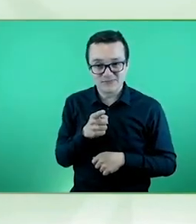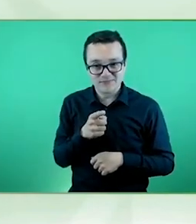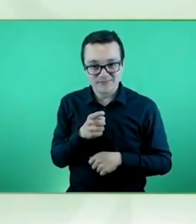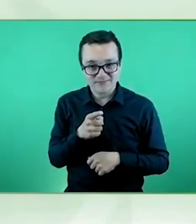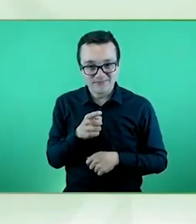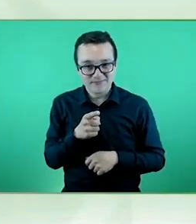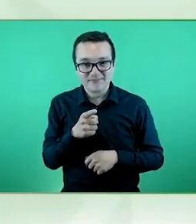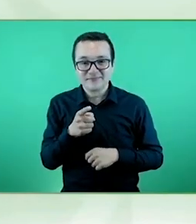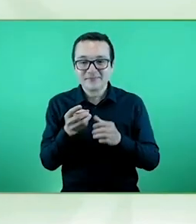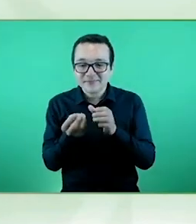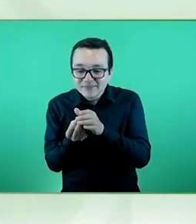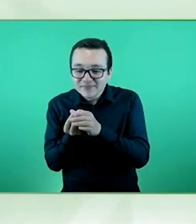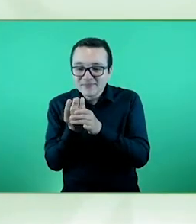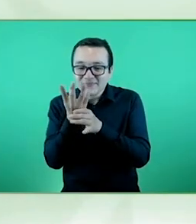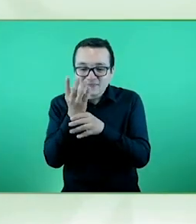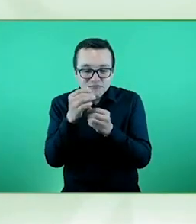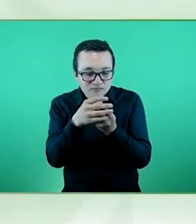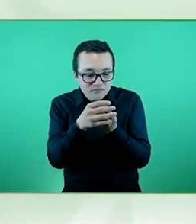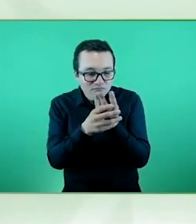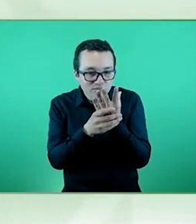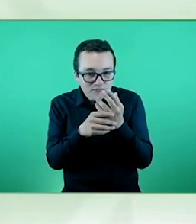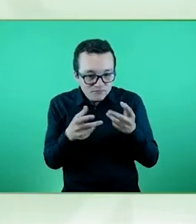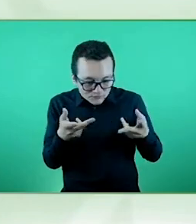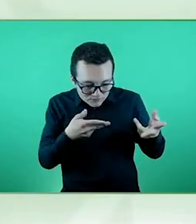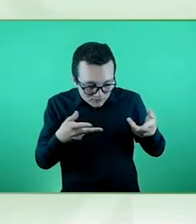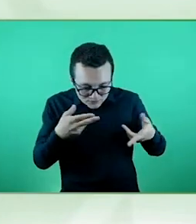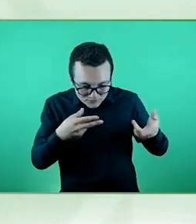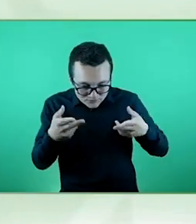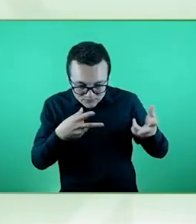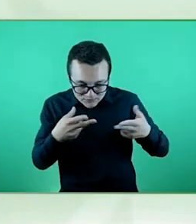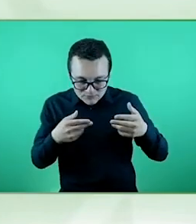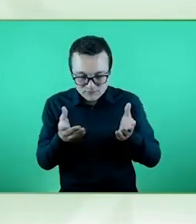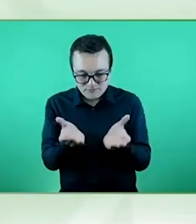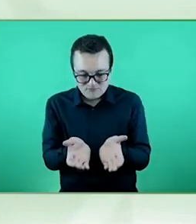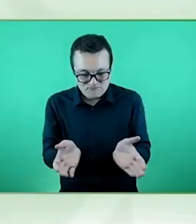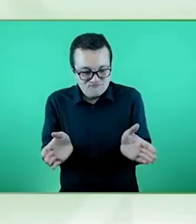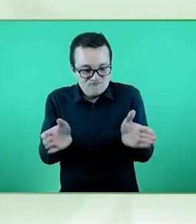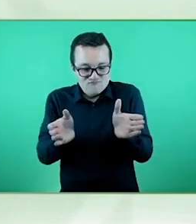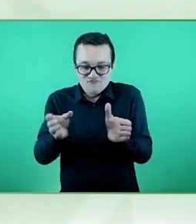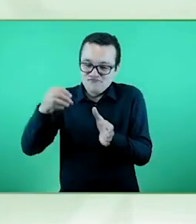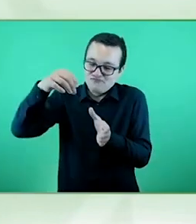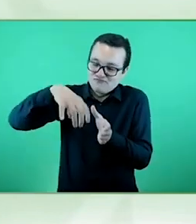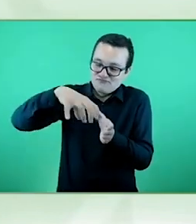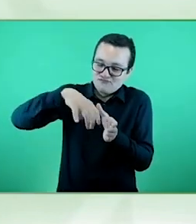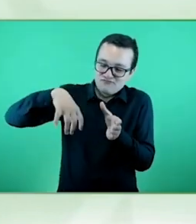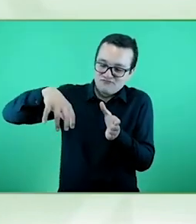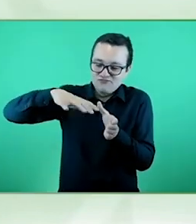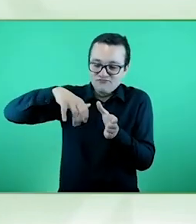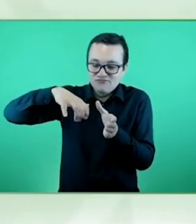de jardinería, una especie de macetero natural que también es muy,